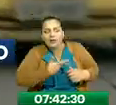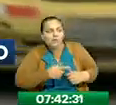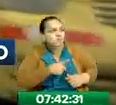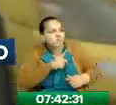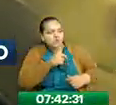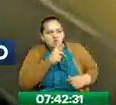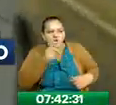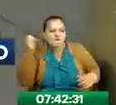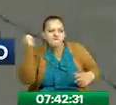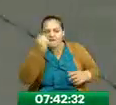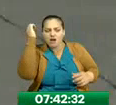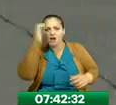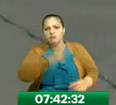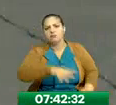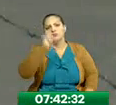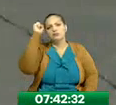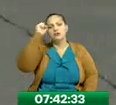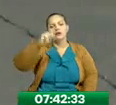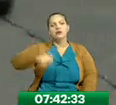Hacen